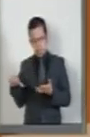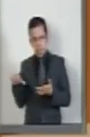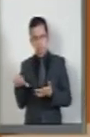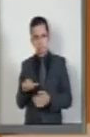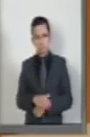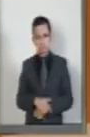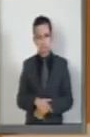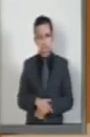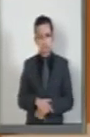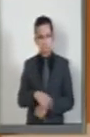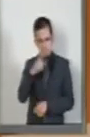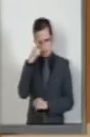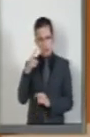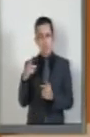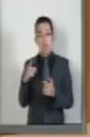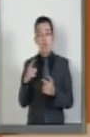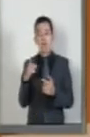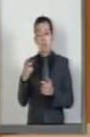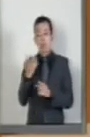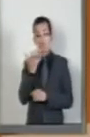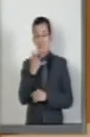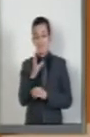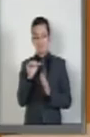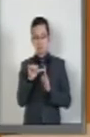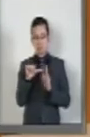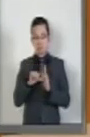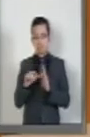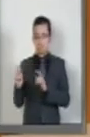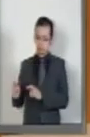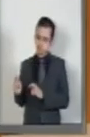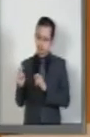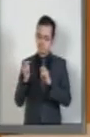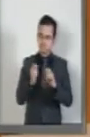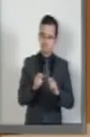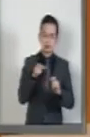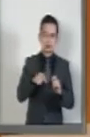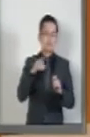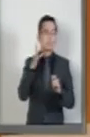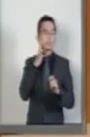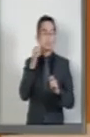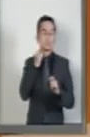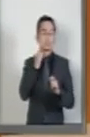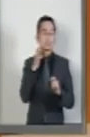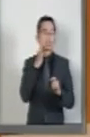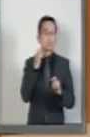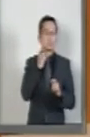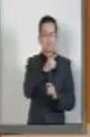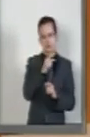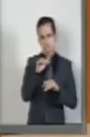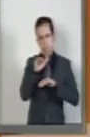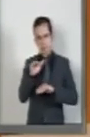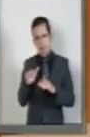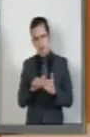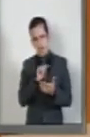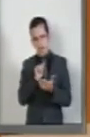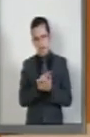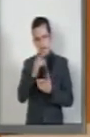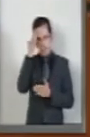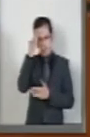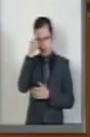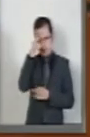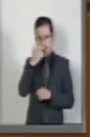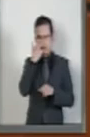para regresar al Congreso 10 artículos de la Ley General de Responsabilidades